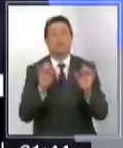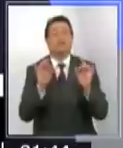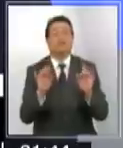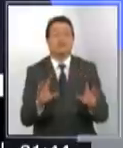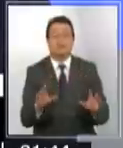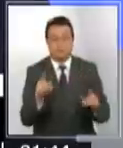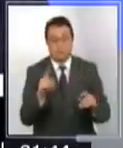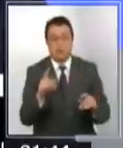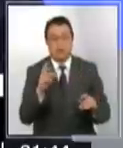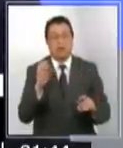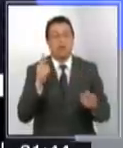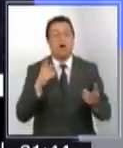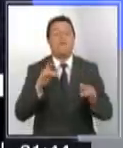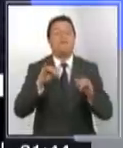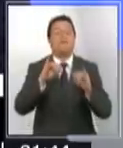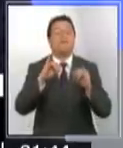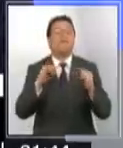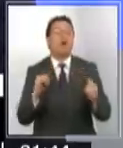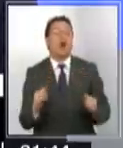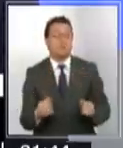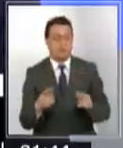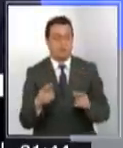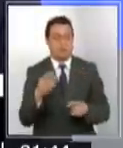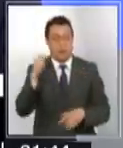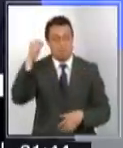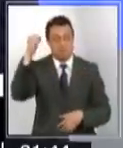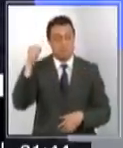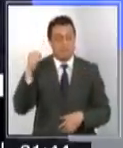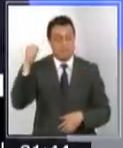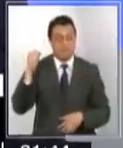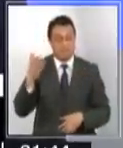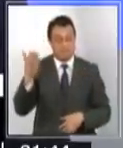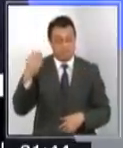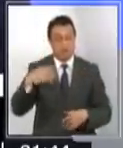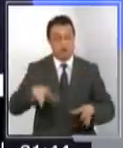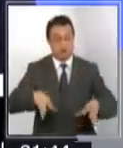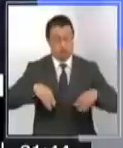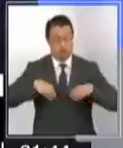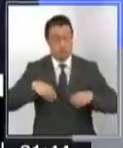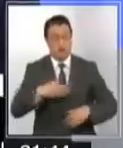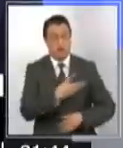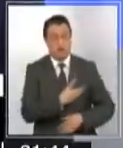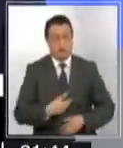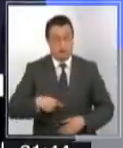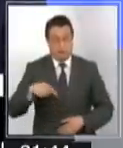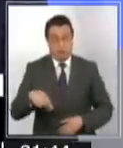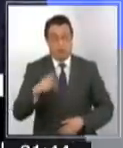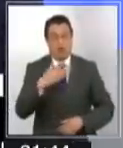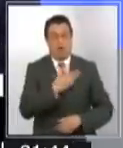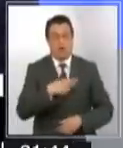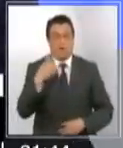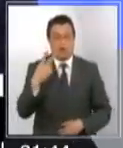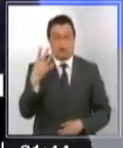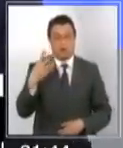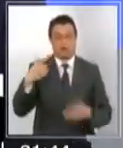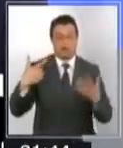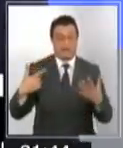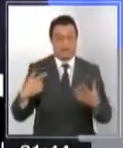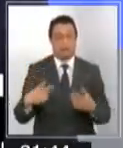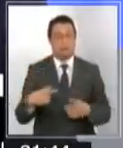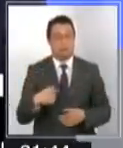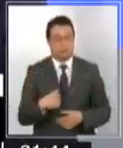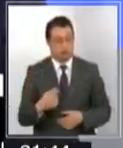de estilo. Por ejemplo, el presidente Piñera, cuando asume el gobierno, dice, este es un gobierno 24-7. Yo, lamentablemente, no